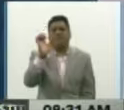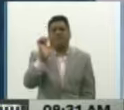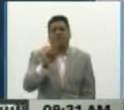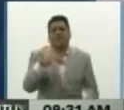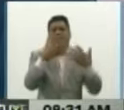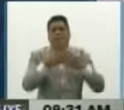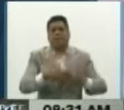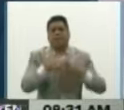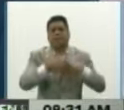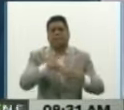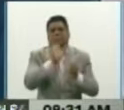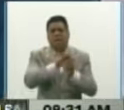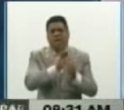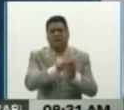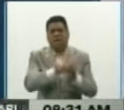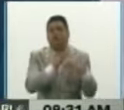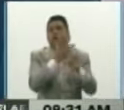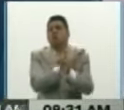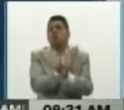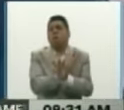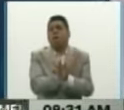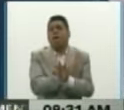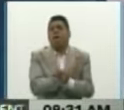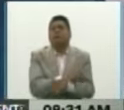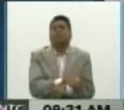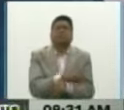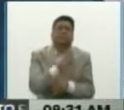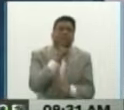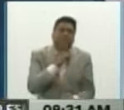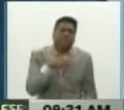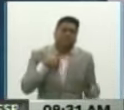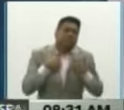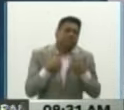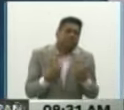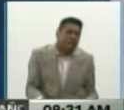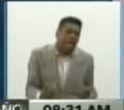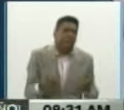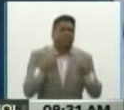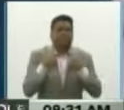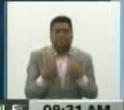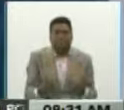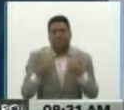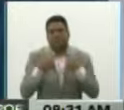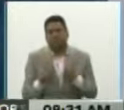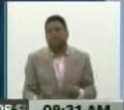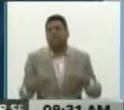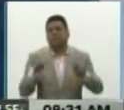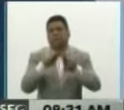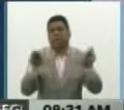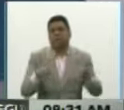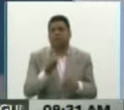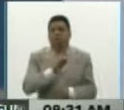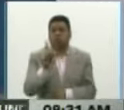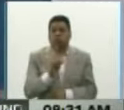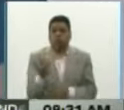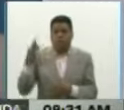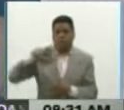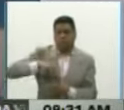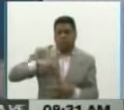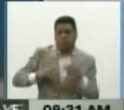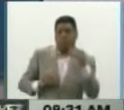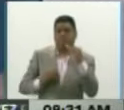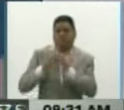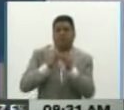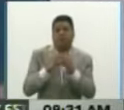empresa juega al desgaste en mesa. Pero eso sí, no quiere incrementar los salarios, pero los productos